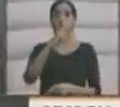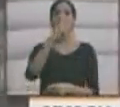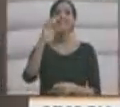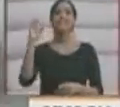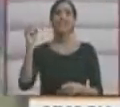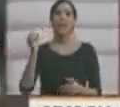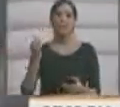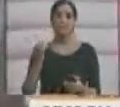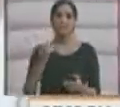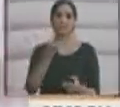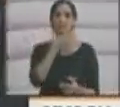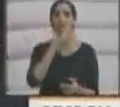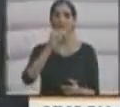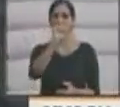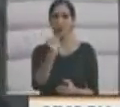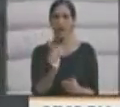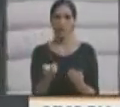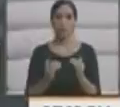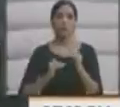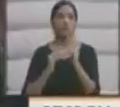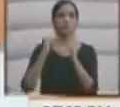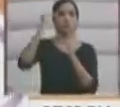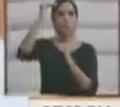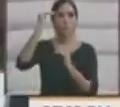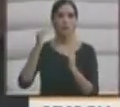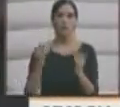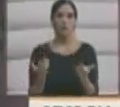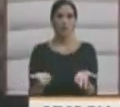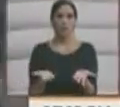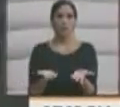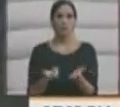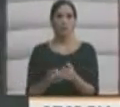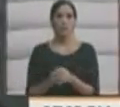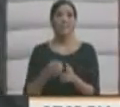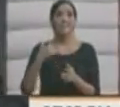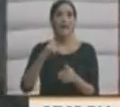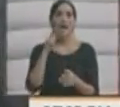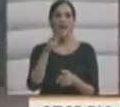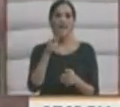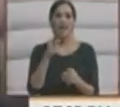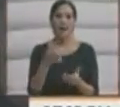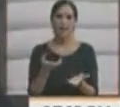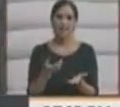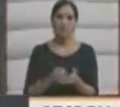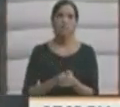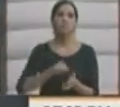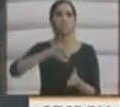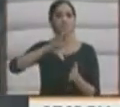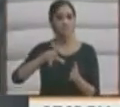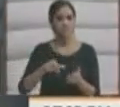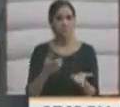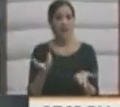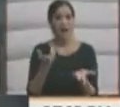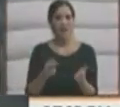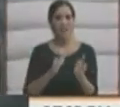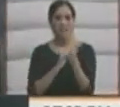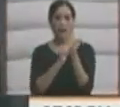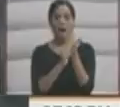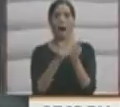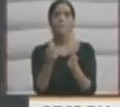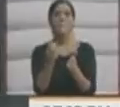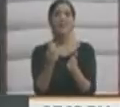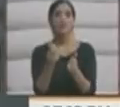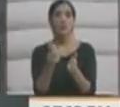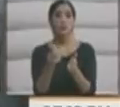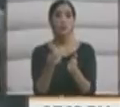soberanos. Entonces, quiere decir que ya hay un primer delito. Hay remarcaje de precio y así venimos